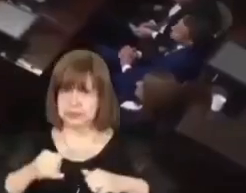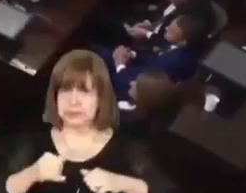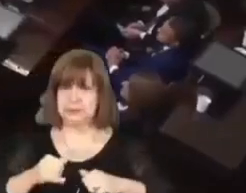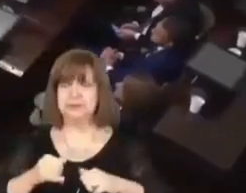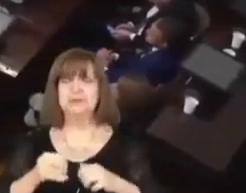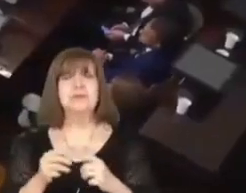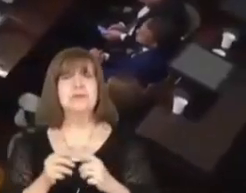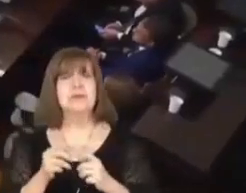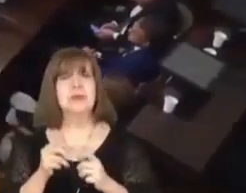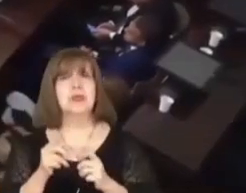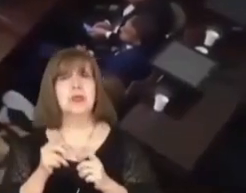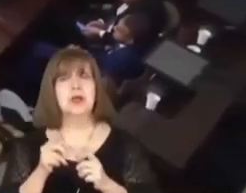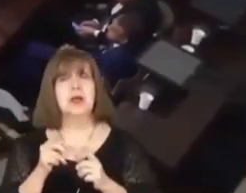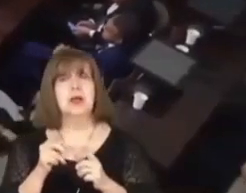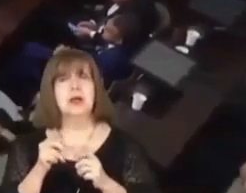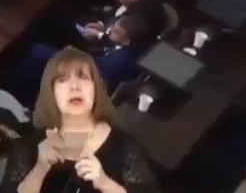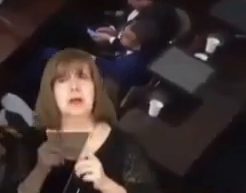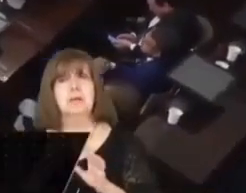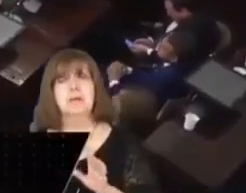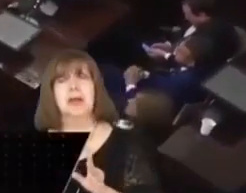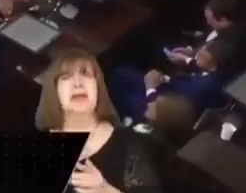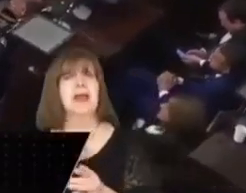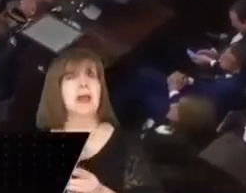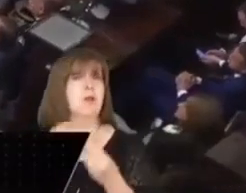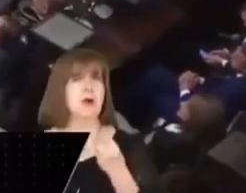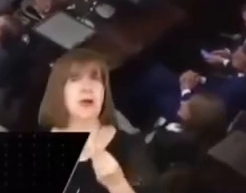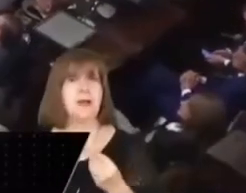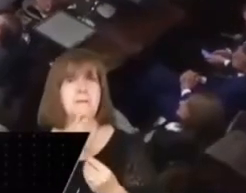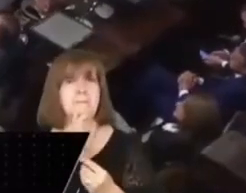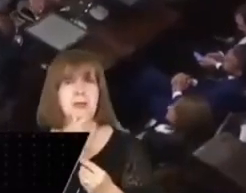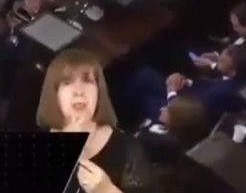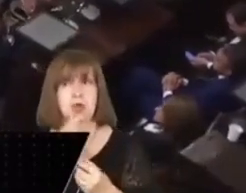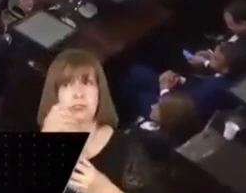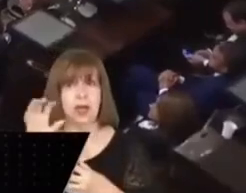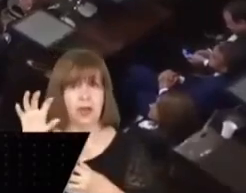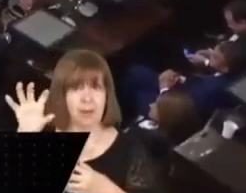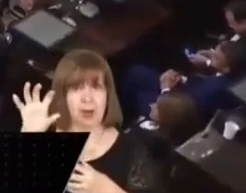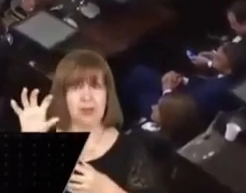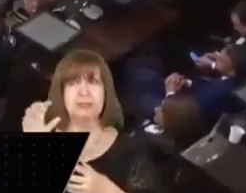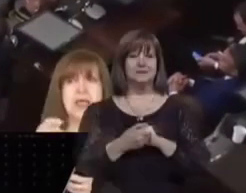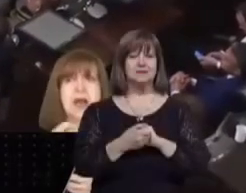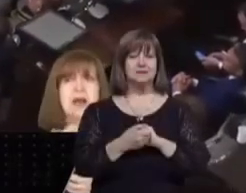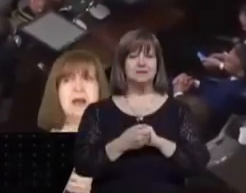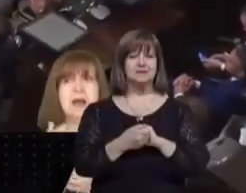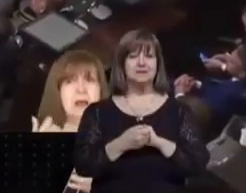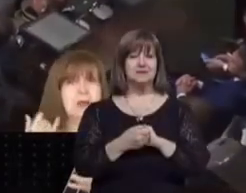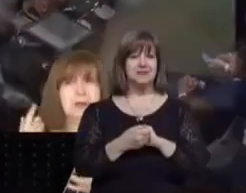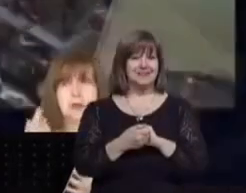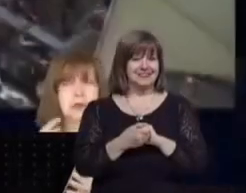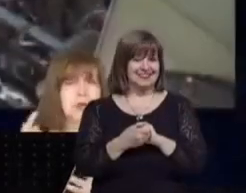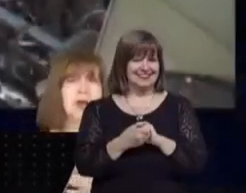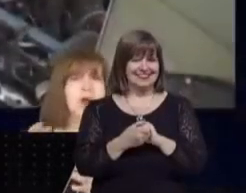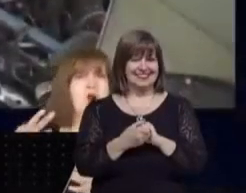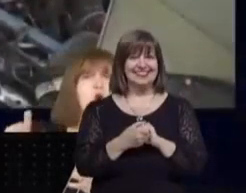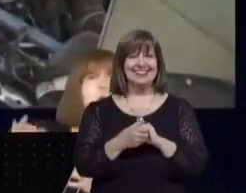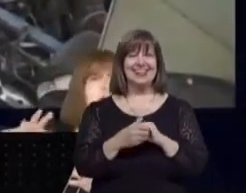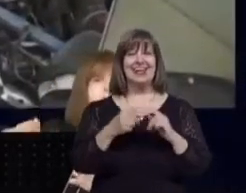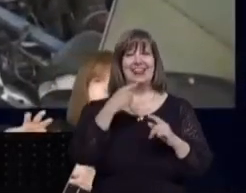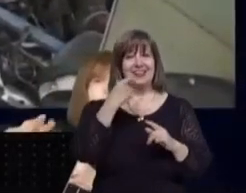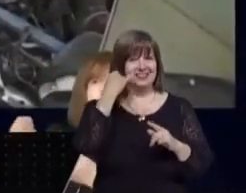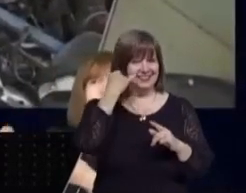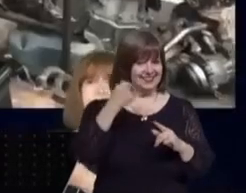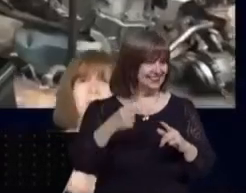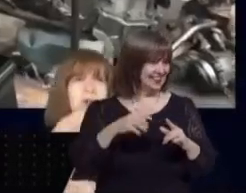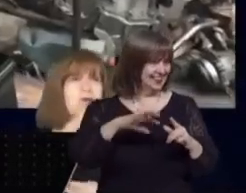Queremos que Mendoza sea hostil al mercado de bienes robados. Los delitos de robo y